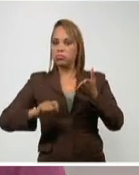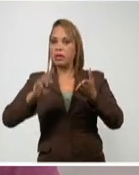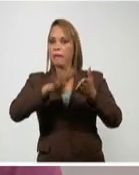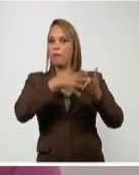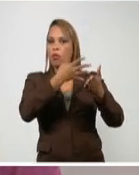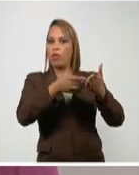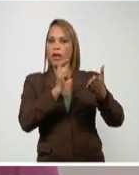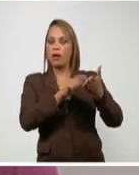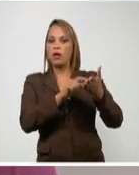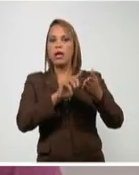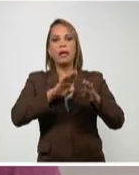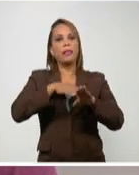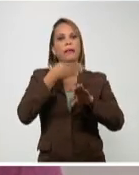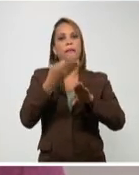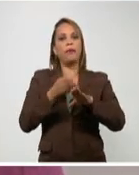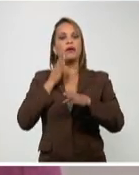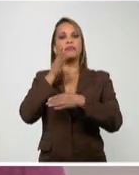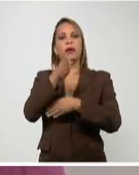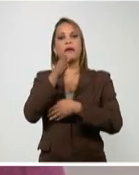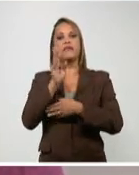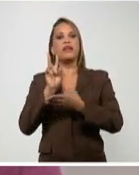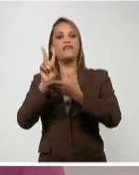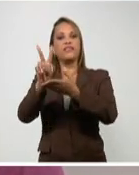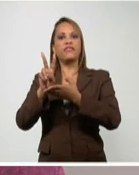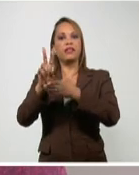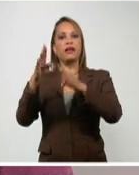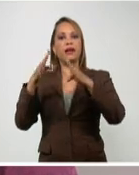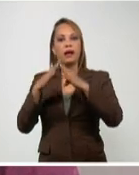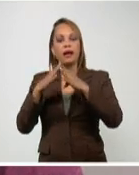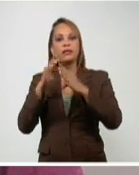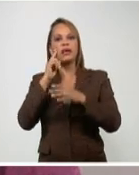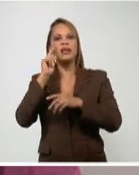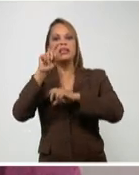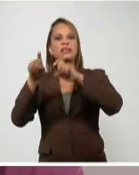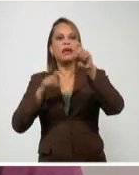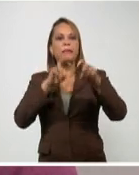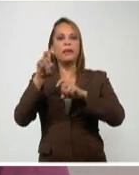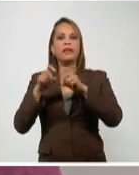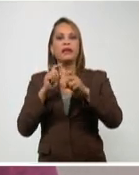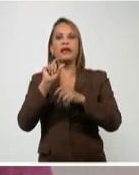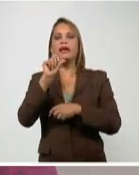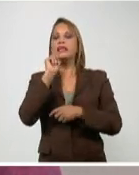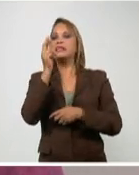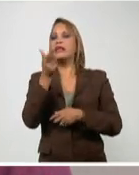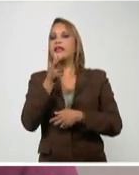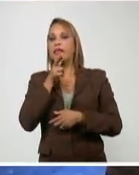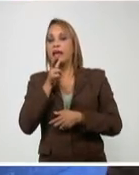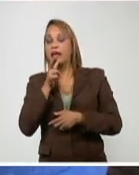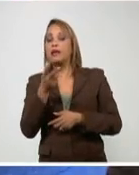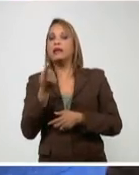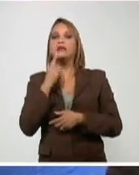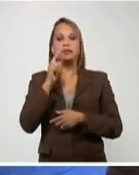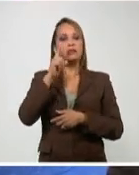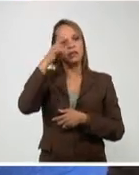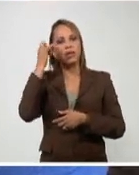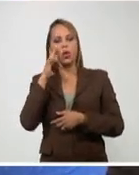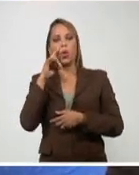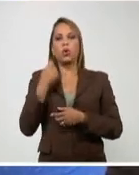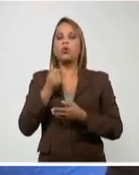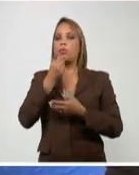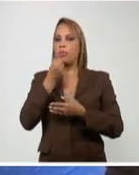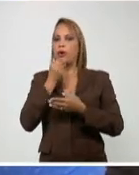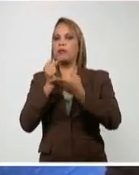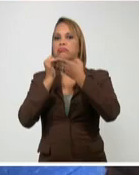su comunidad, a su cuadra, y se verifica con el CDR, y se ve la realidad del caso, si realmente procede con la ayuda o no la lleva. Yo fui a donde